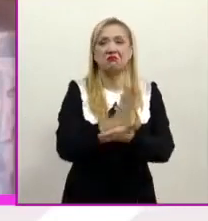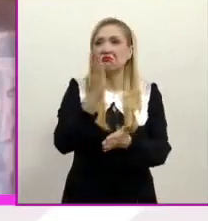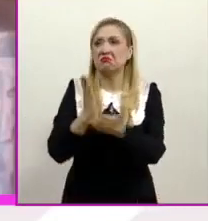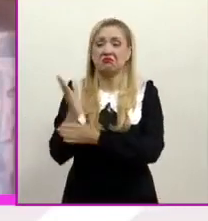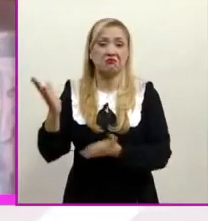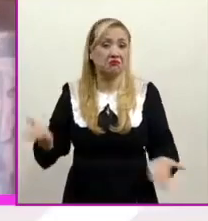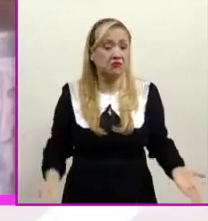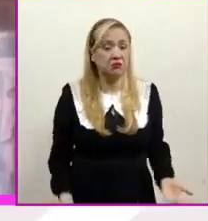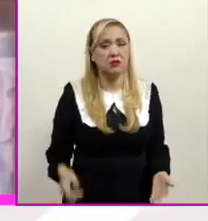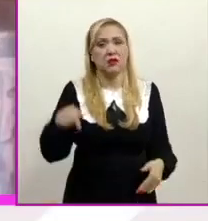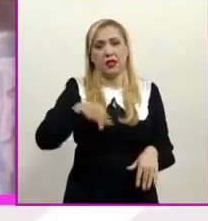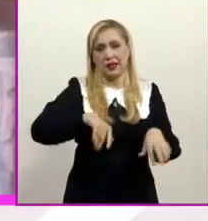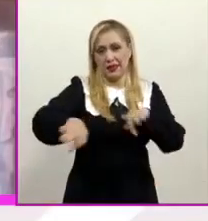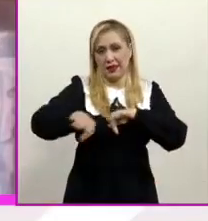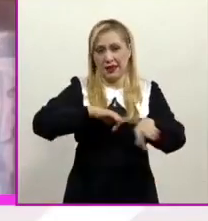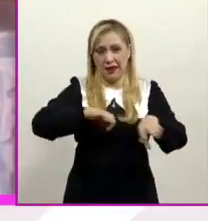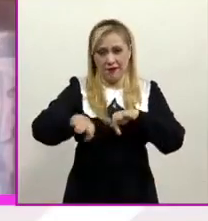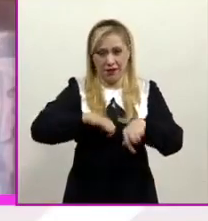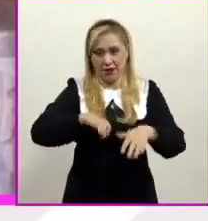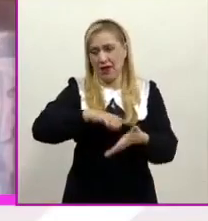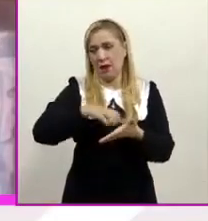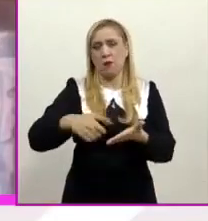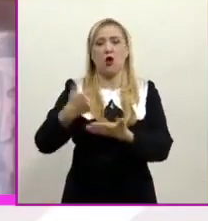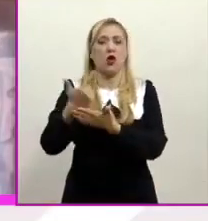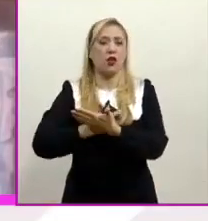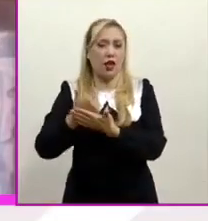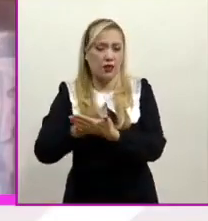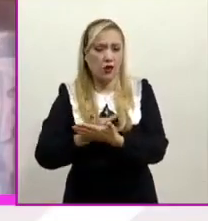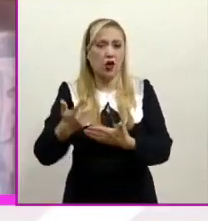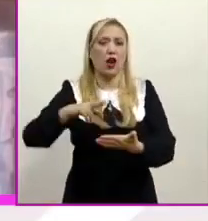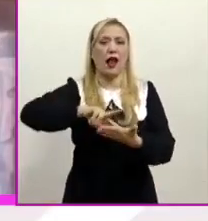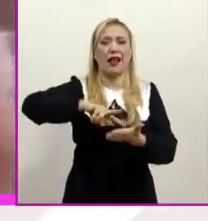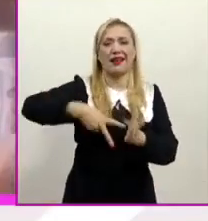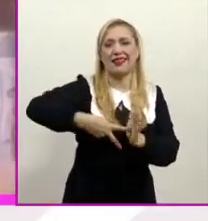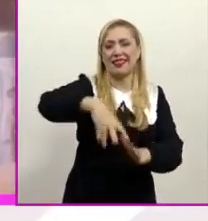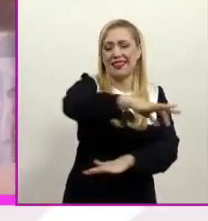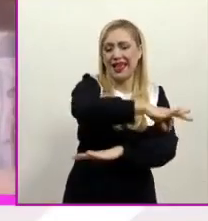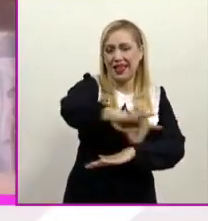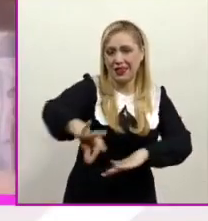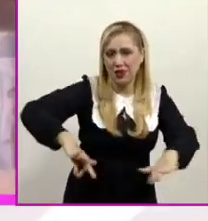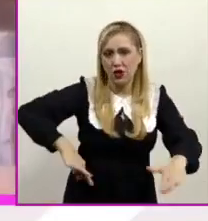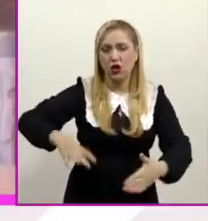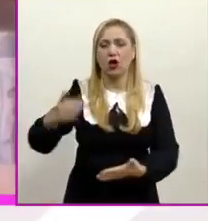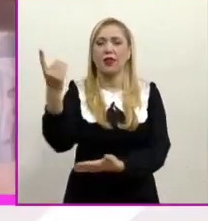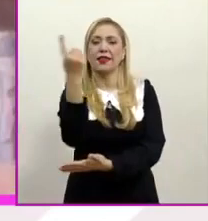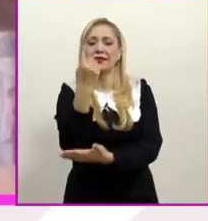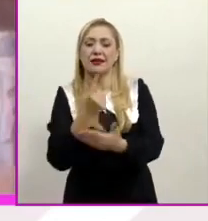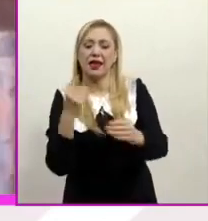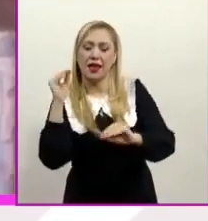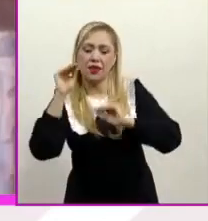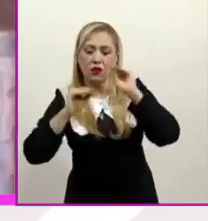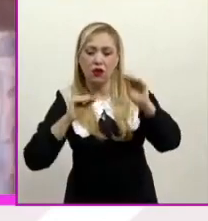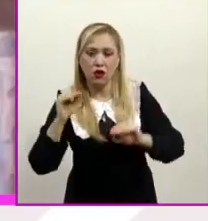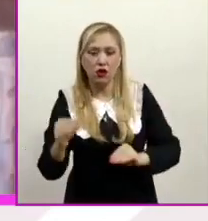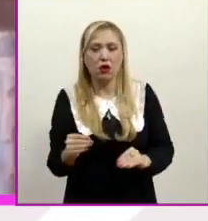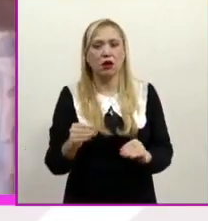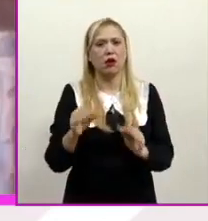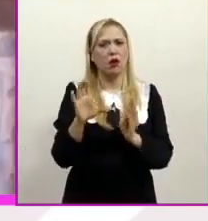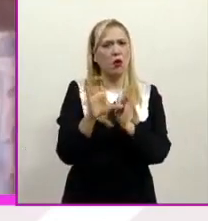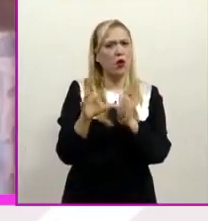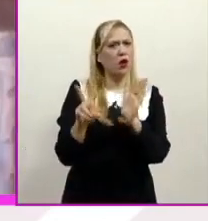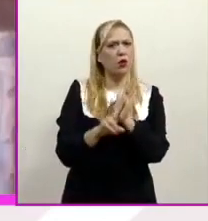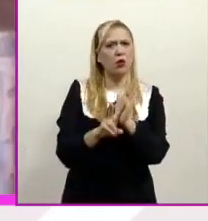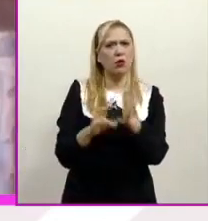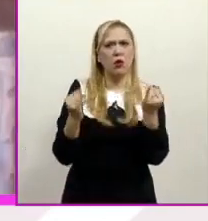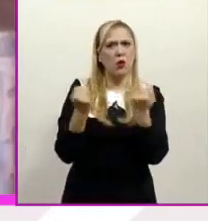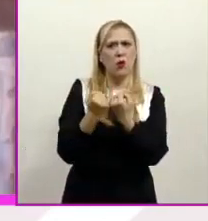en la industria laboral de un contador, de un arquitecto, de un diseñador, entrega su mismo currículum que quizás está